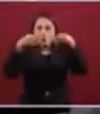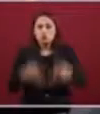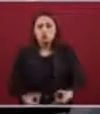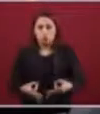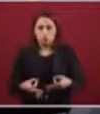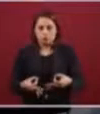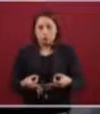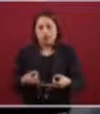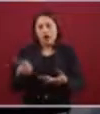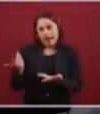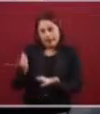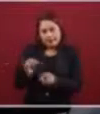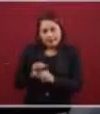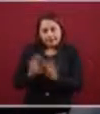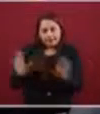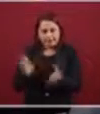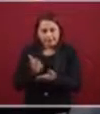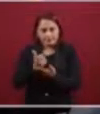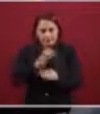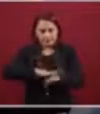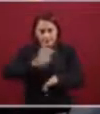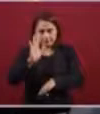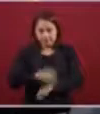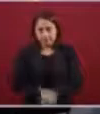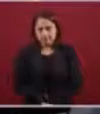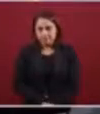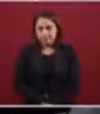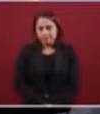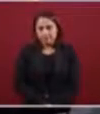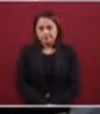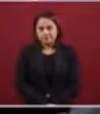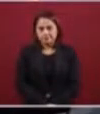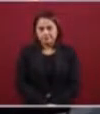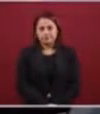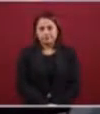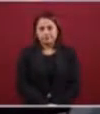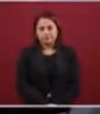el incremento de salarios, por supuesto. Sí.